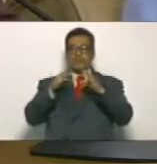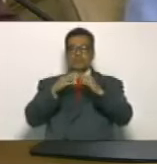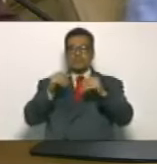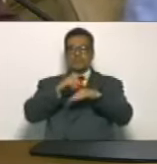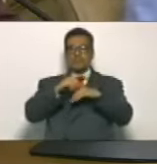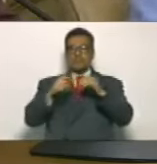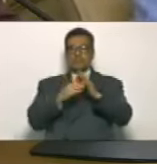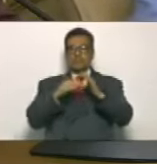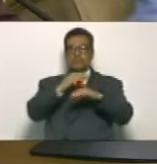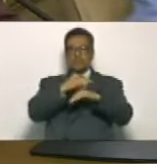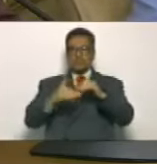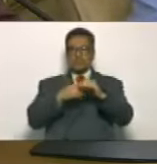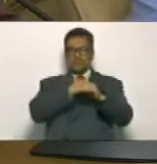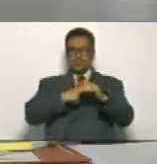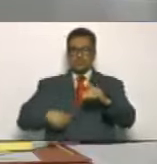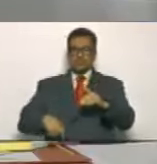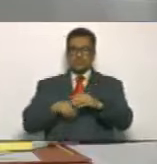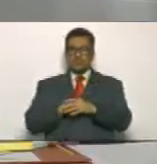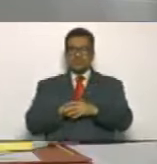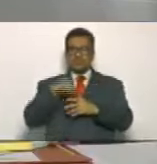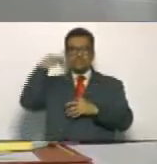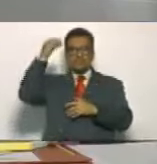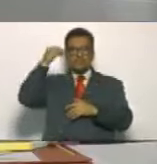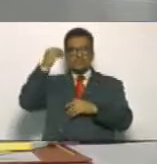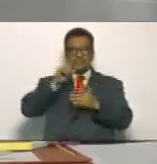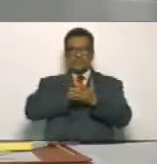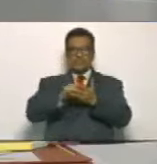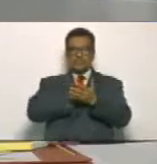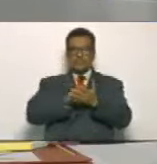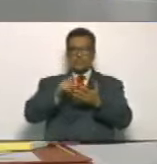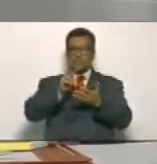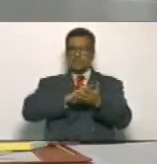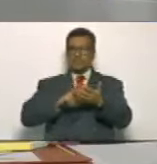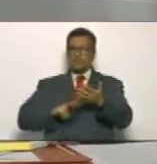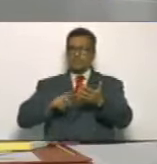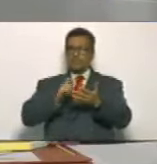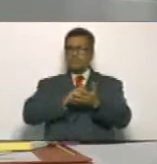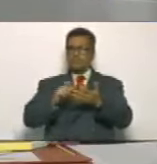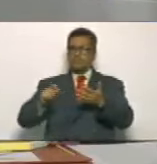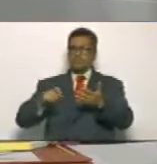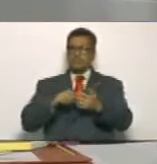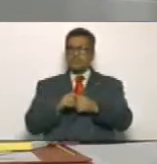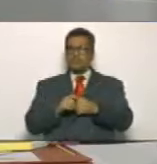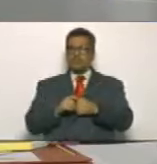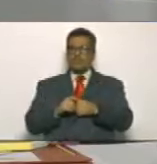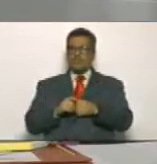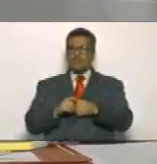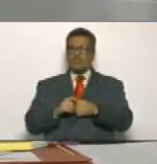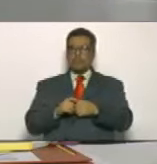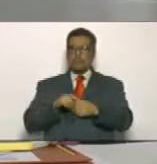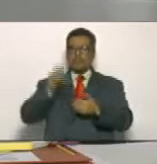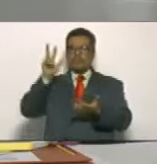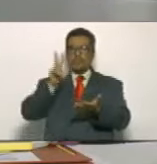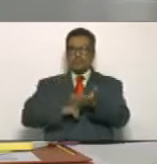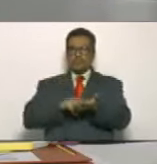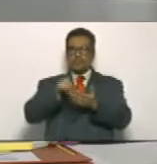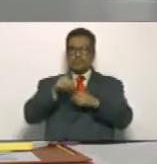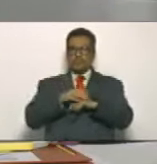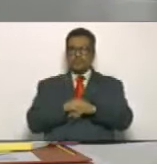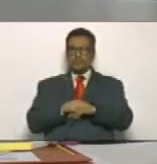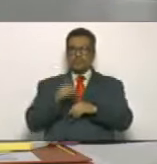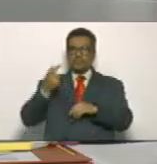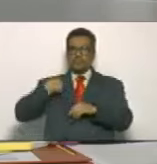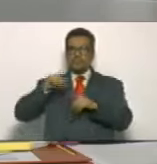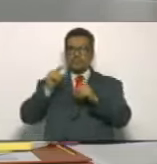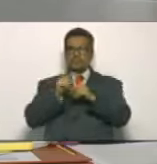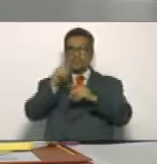ciudadana vicepresidenta. En consideración al artículo leído por la secretaria, queda aprobado. Tiene